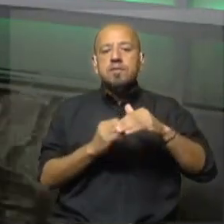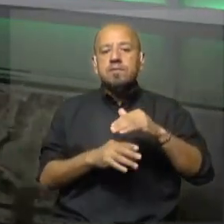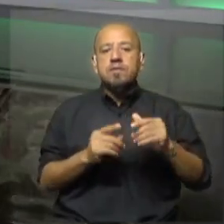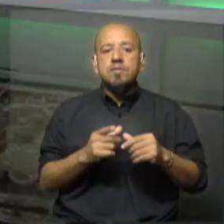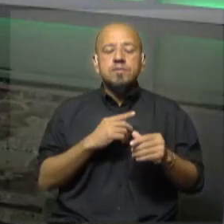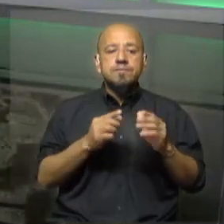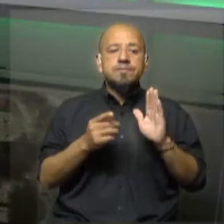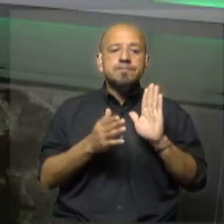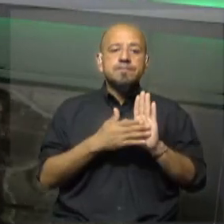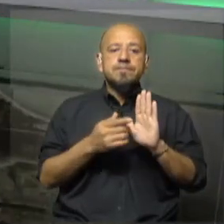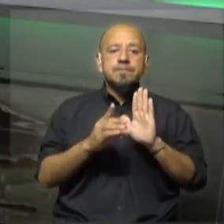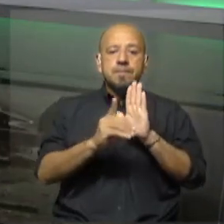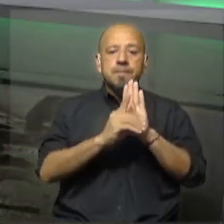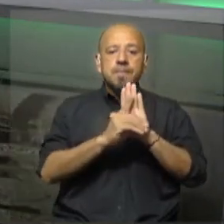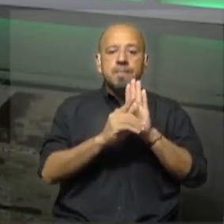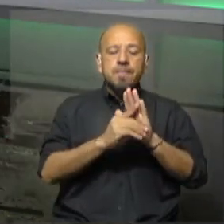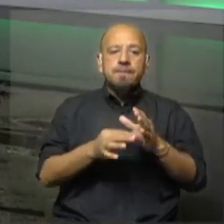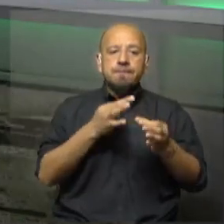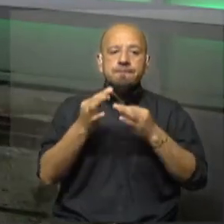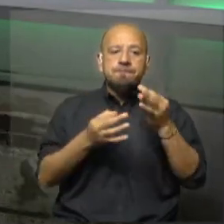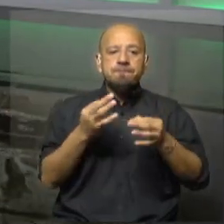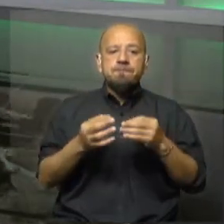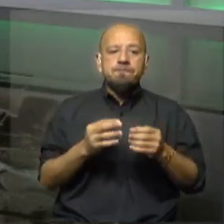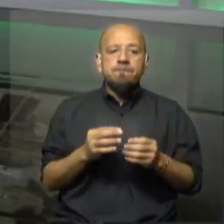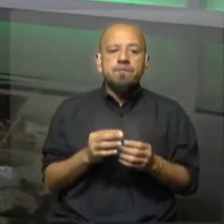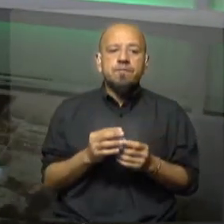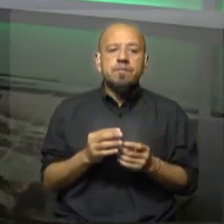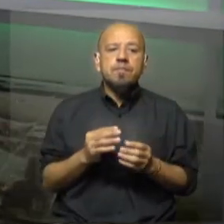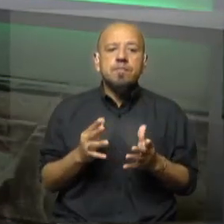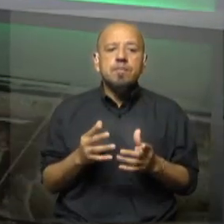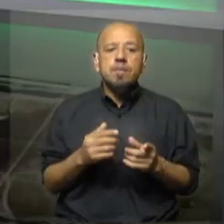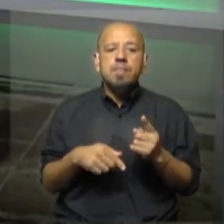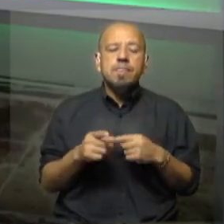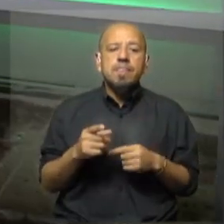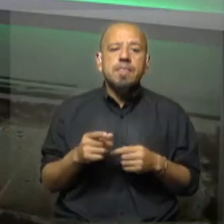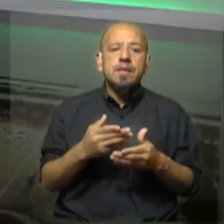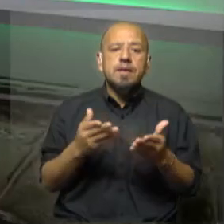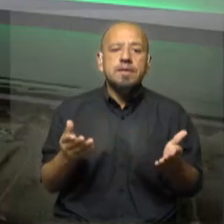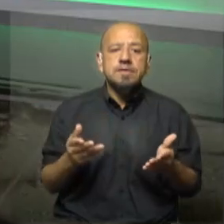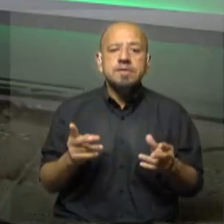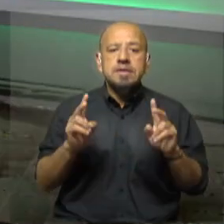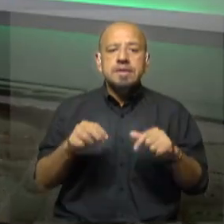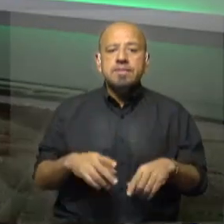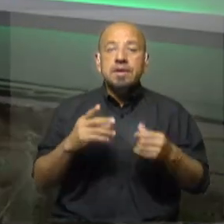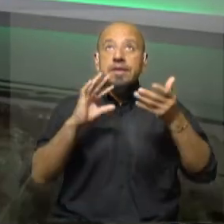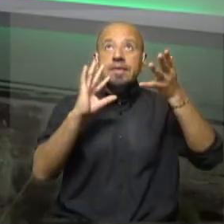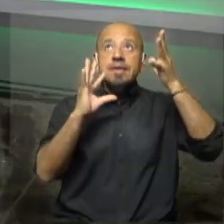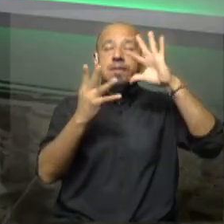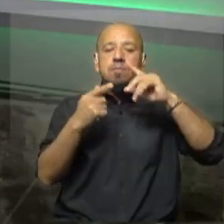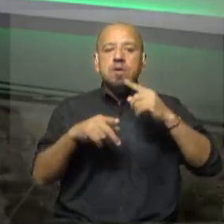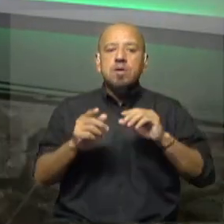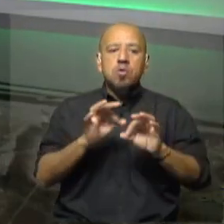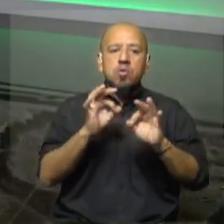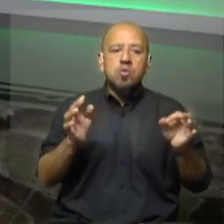que explica es que se entiende por emergencia agropecuaria la derivada de eventos climáticos, sanitarios o